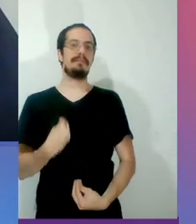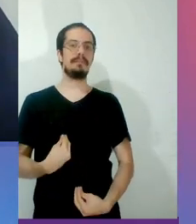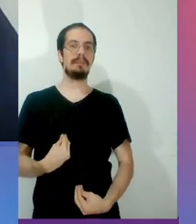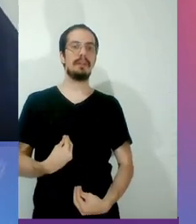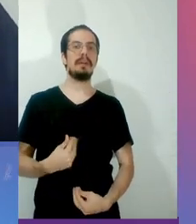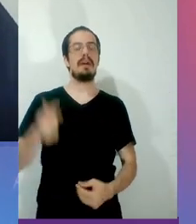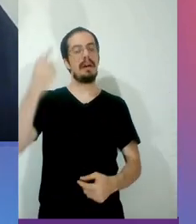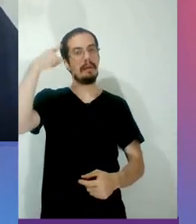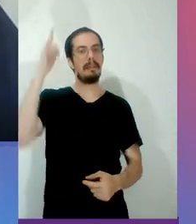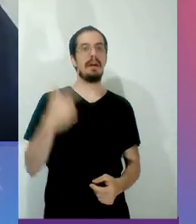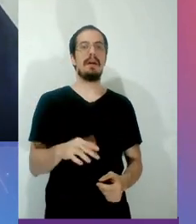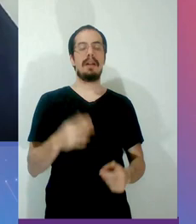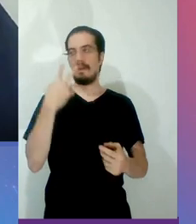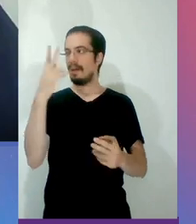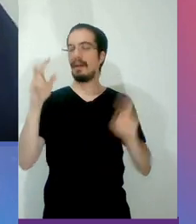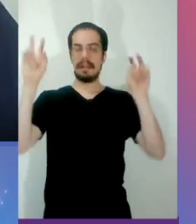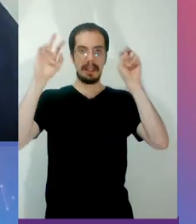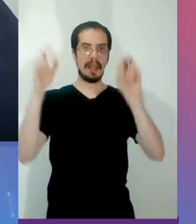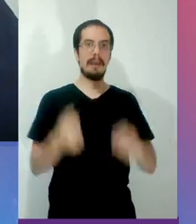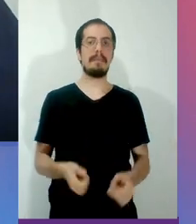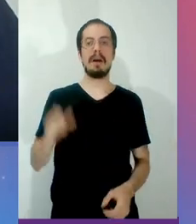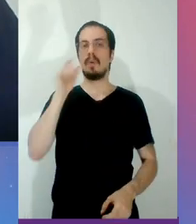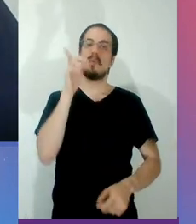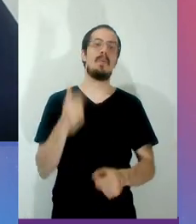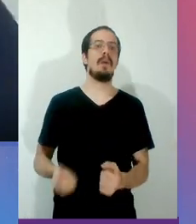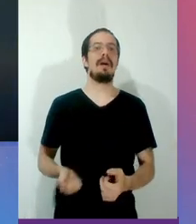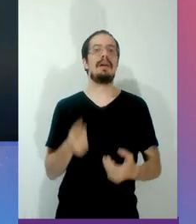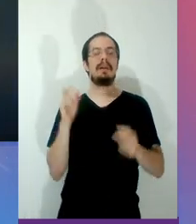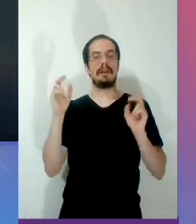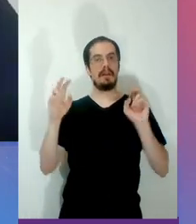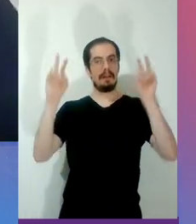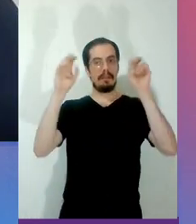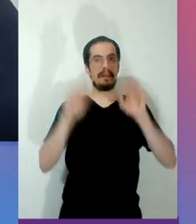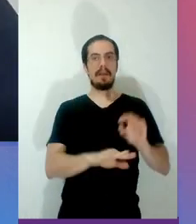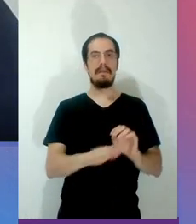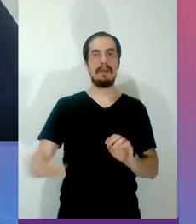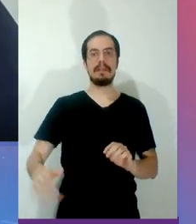tomar relevancia respecto a lo que es la infancia para un país.